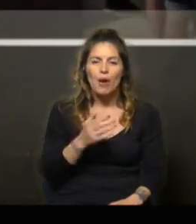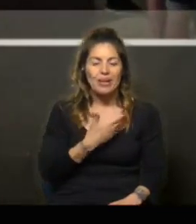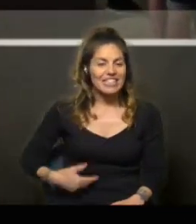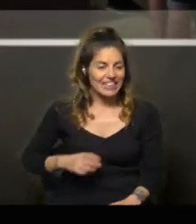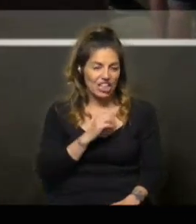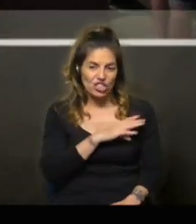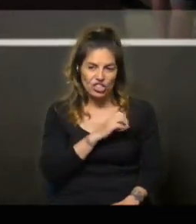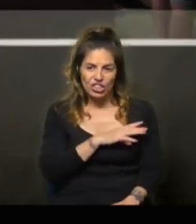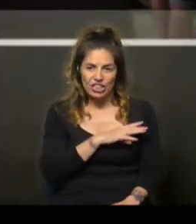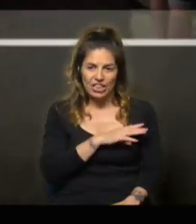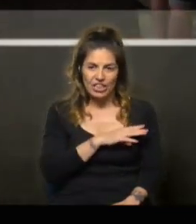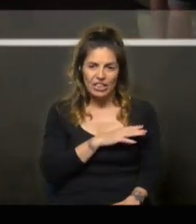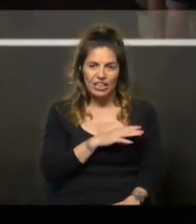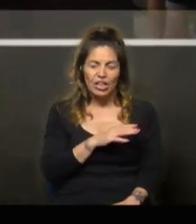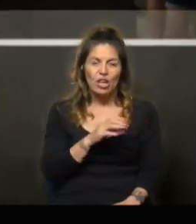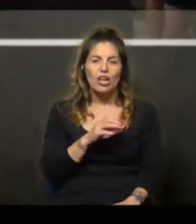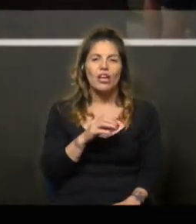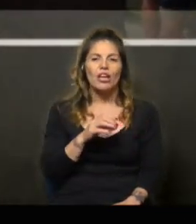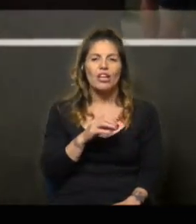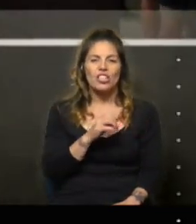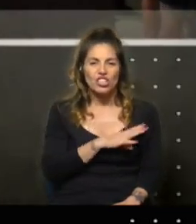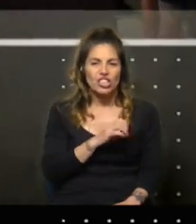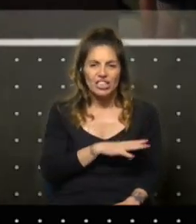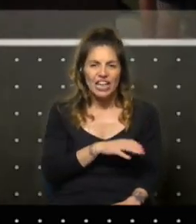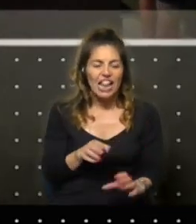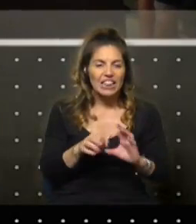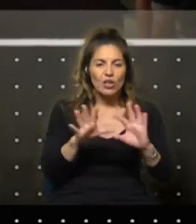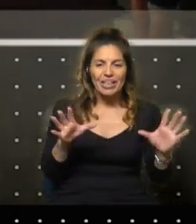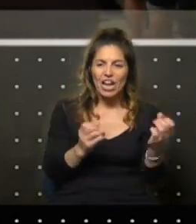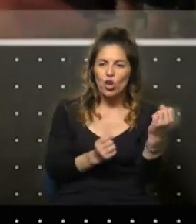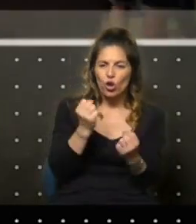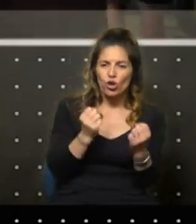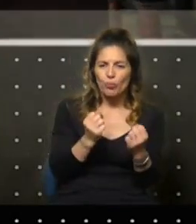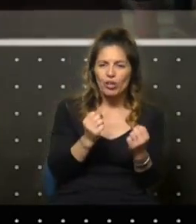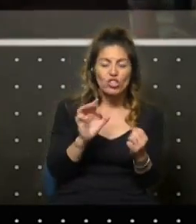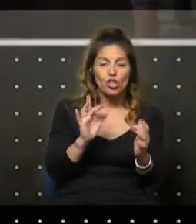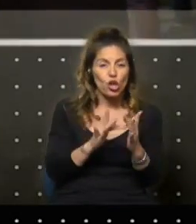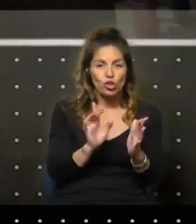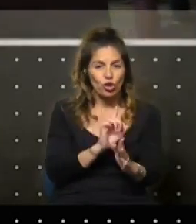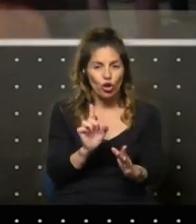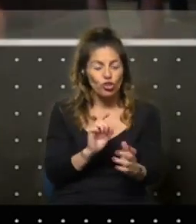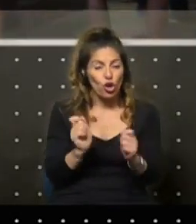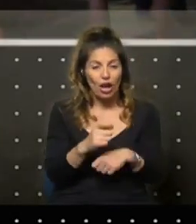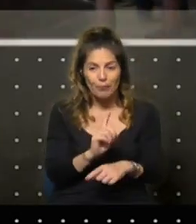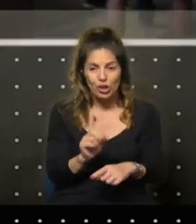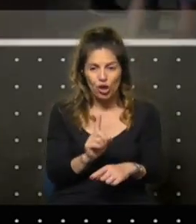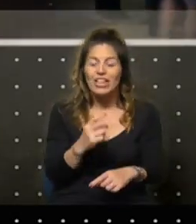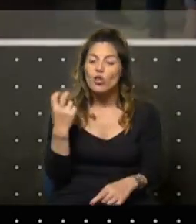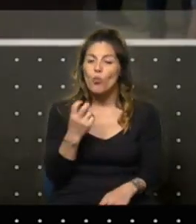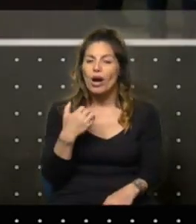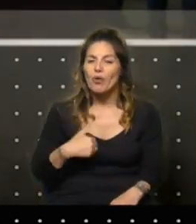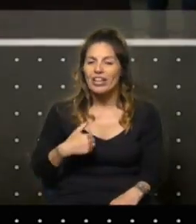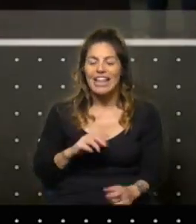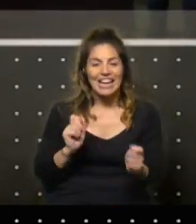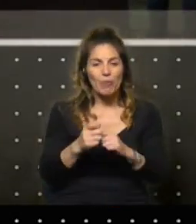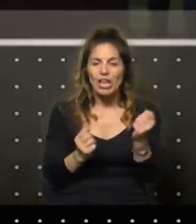boric boric agarró un chile que chile es liberal en lo económico y eso no lo tocó Entonces eso buscamos de Argentina que cambie